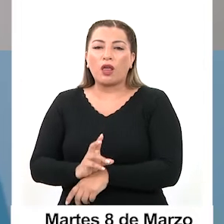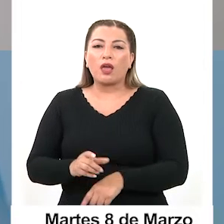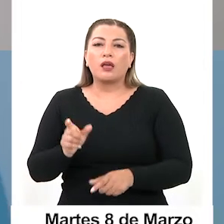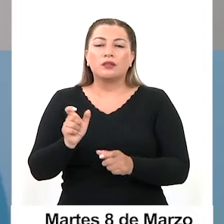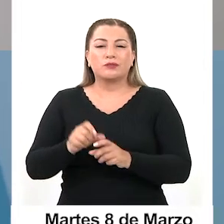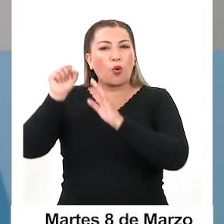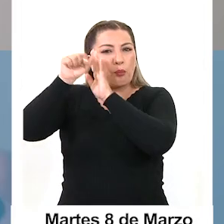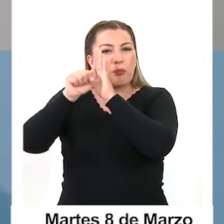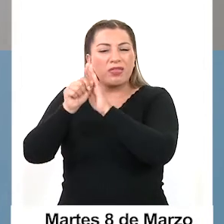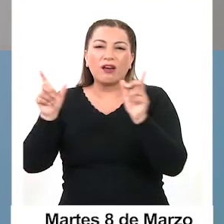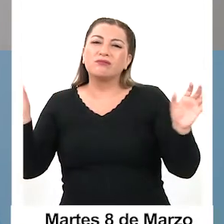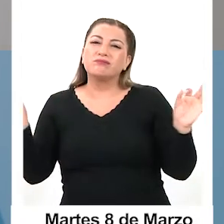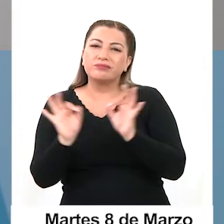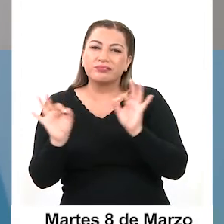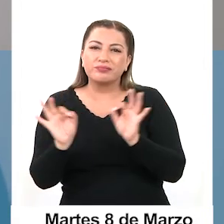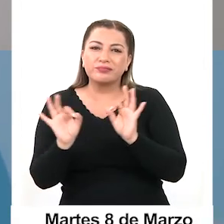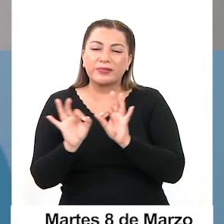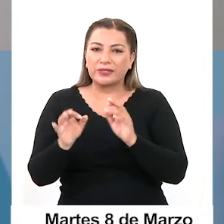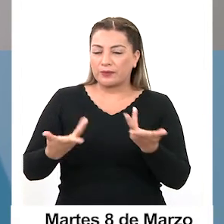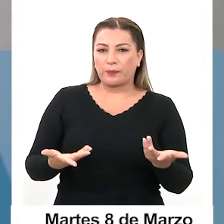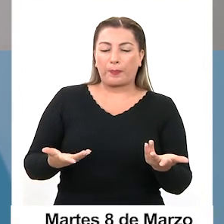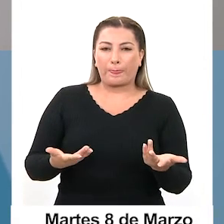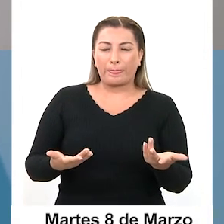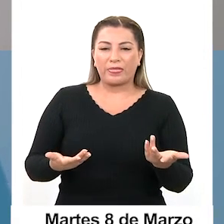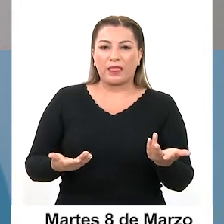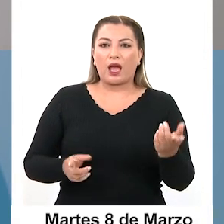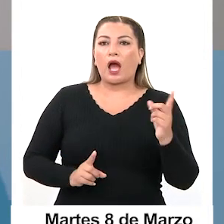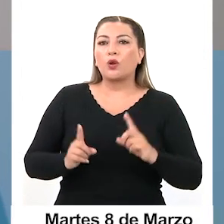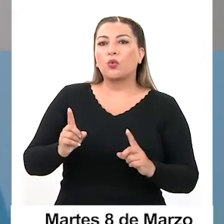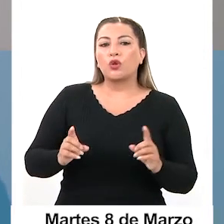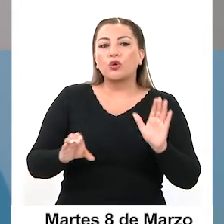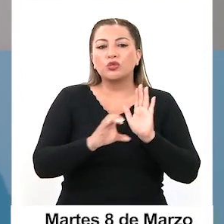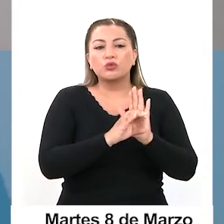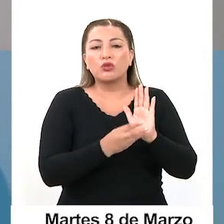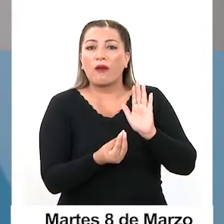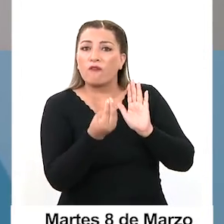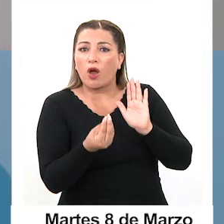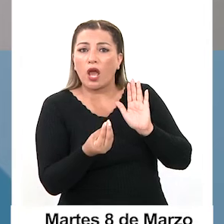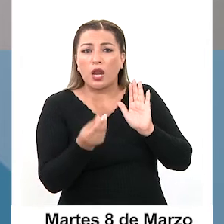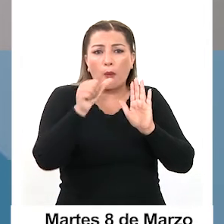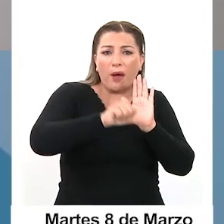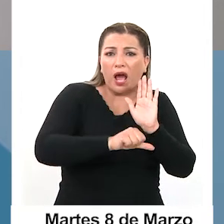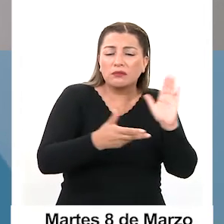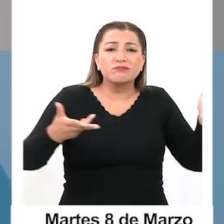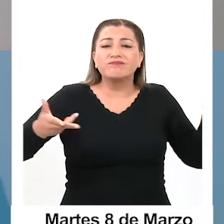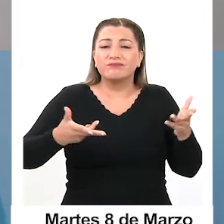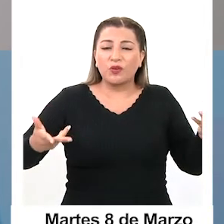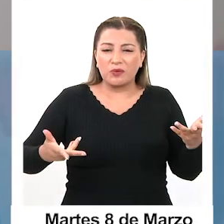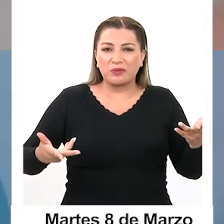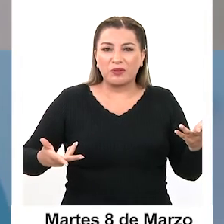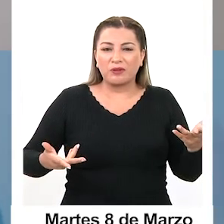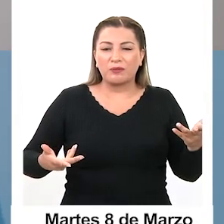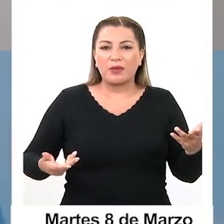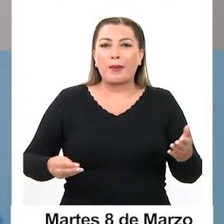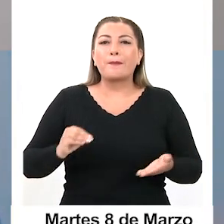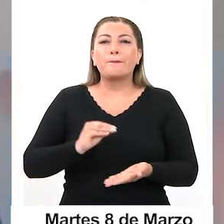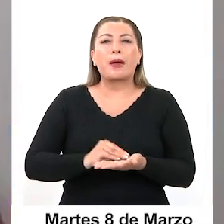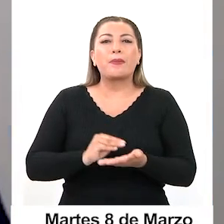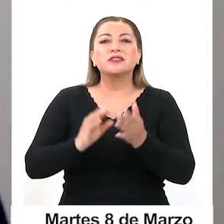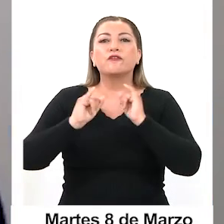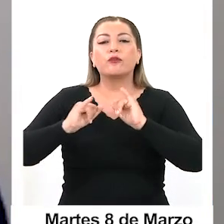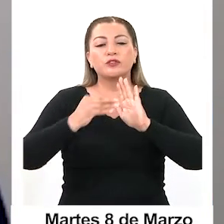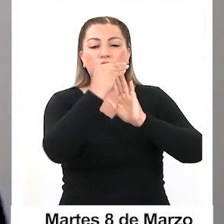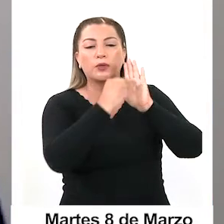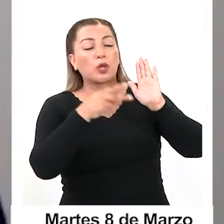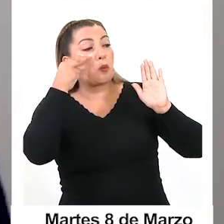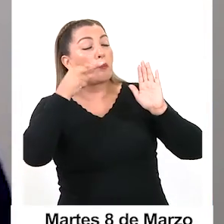explicar, a analizar esos avances, por qué podrían ser buenos, por qué podrían ser malos, pero dejando en el fondo más contenido para que todos